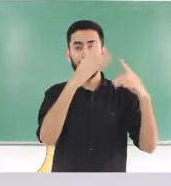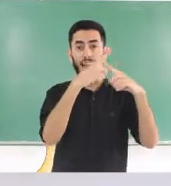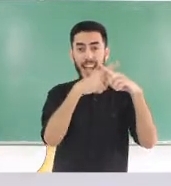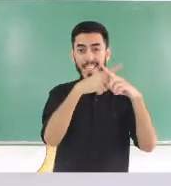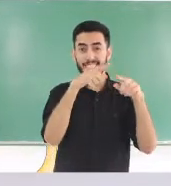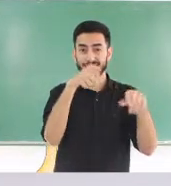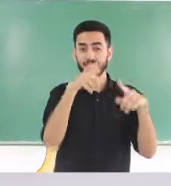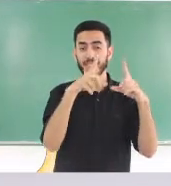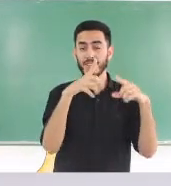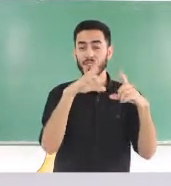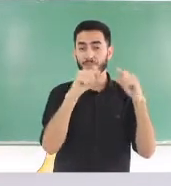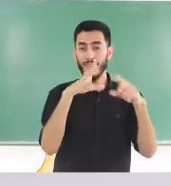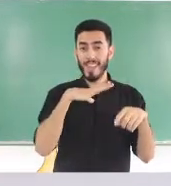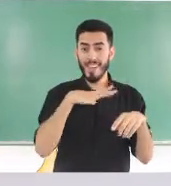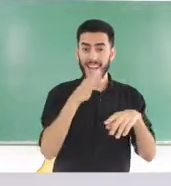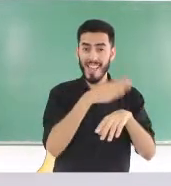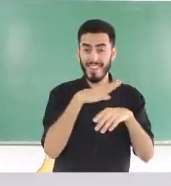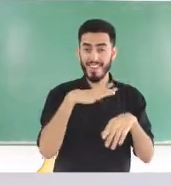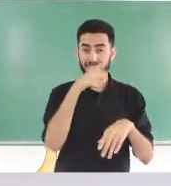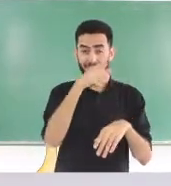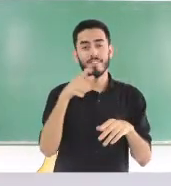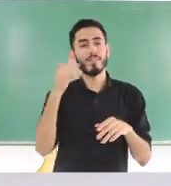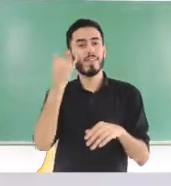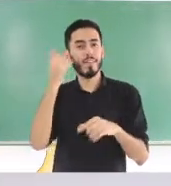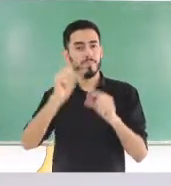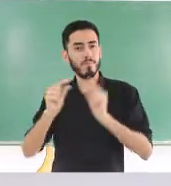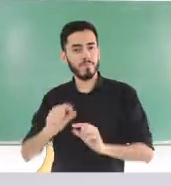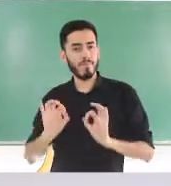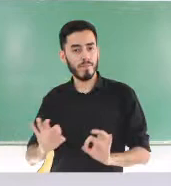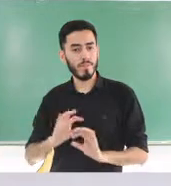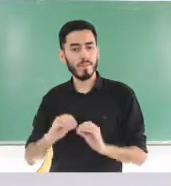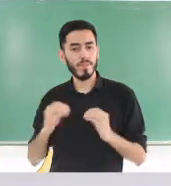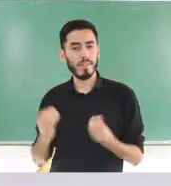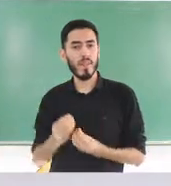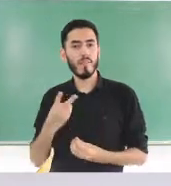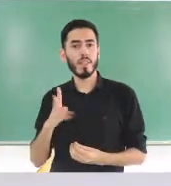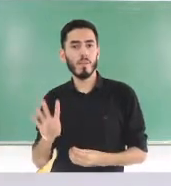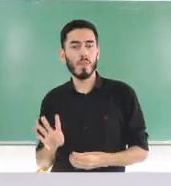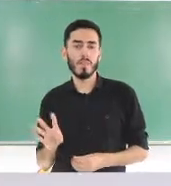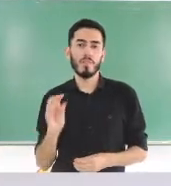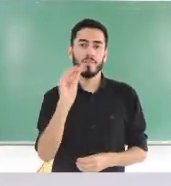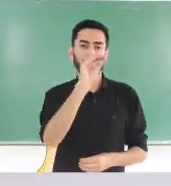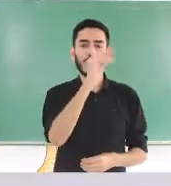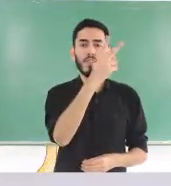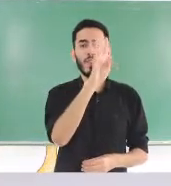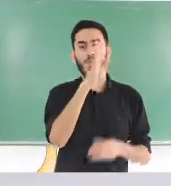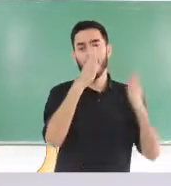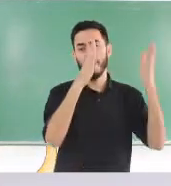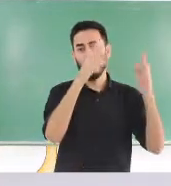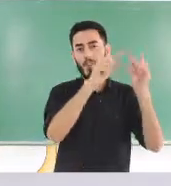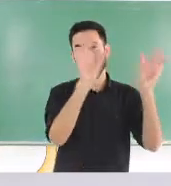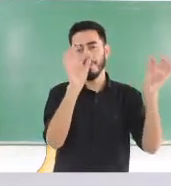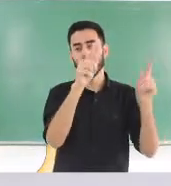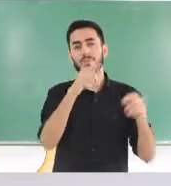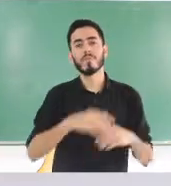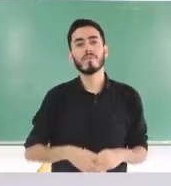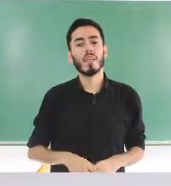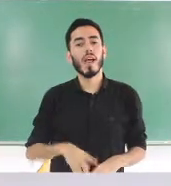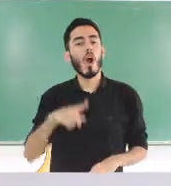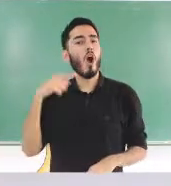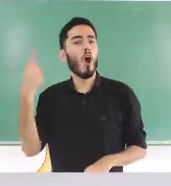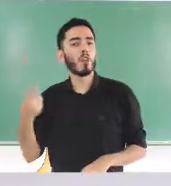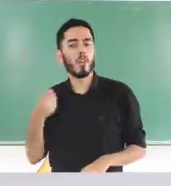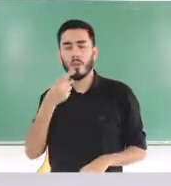24 centímetros, ¿sí? Ahora bien, pasemos al siguiente ejemplo donde tenemos,